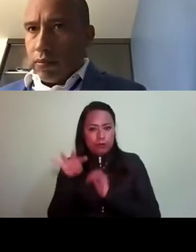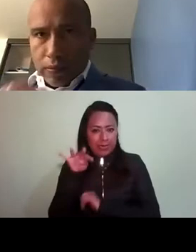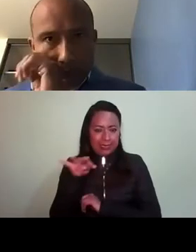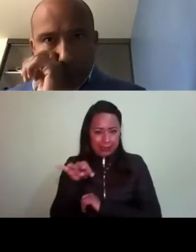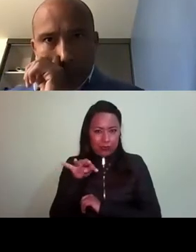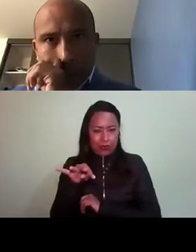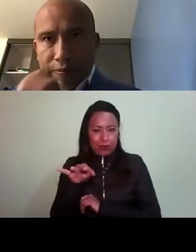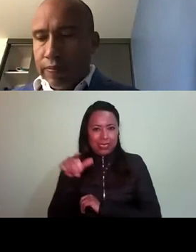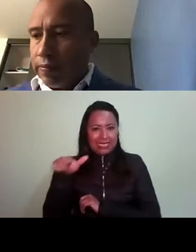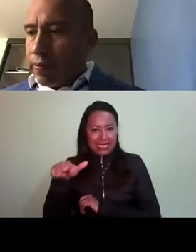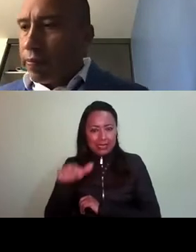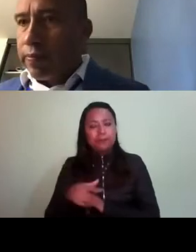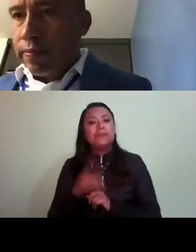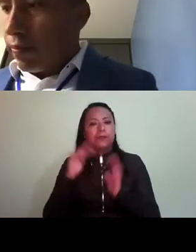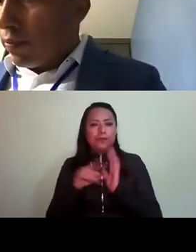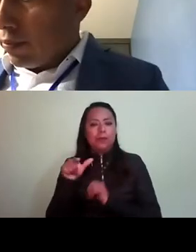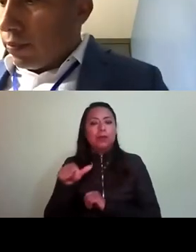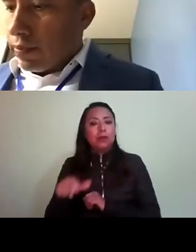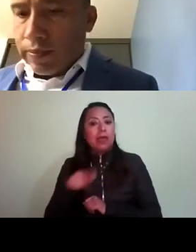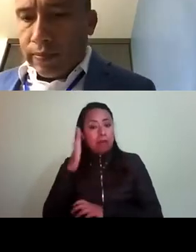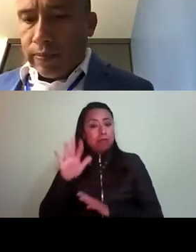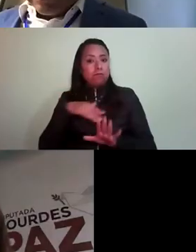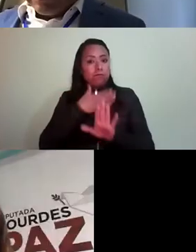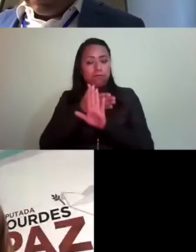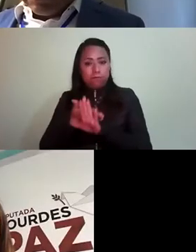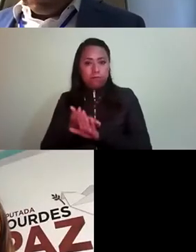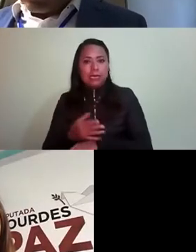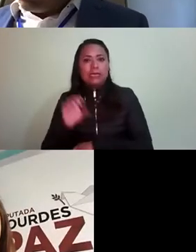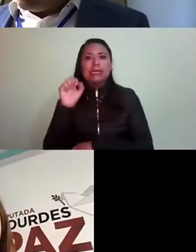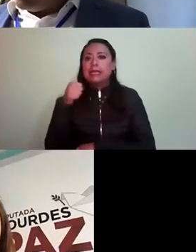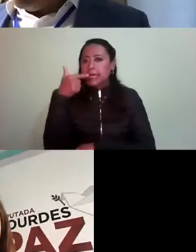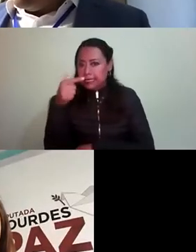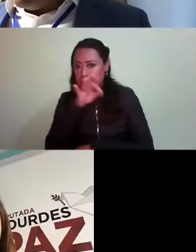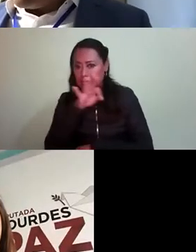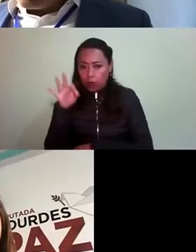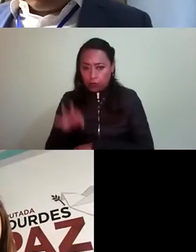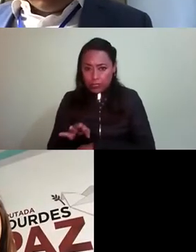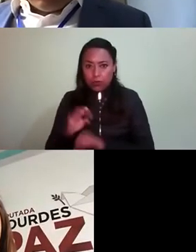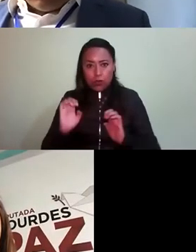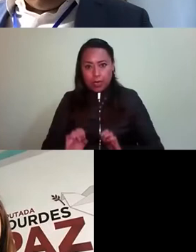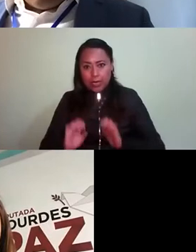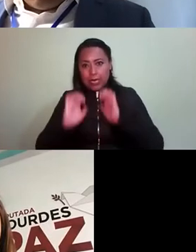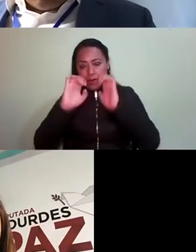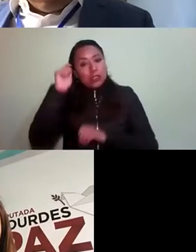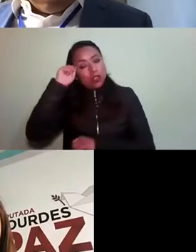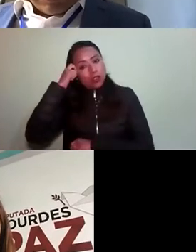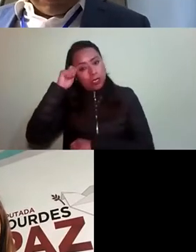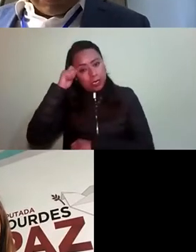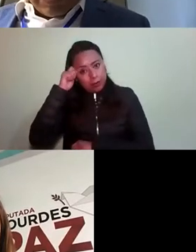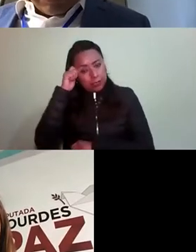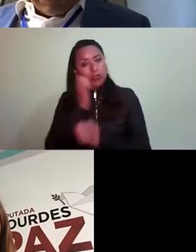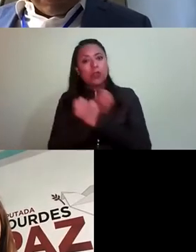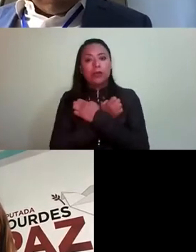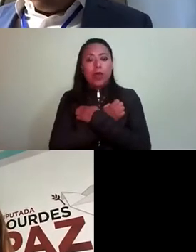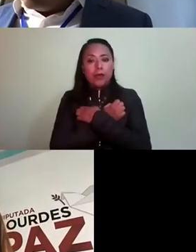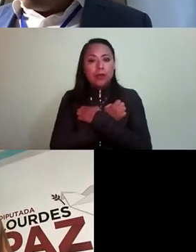2017, donde se registraron daños en el 67% de los inmuebles del Servicio Educativo Público